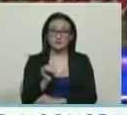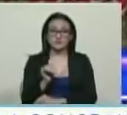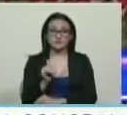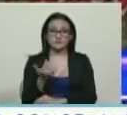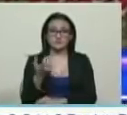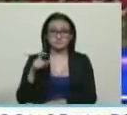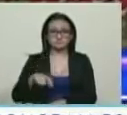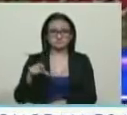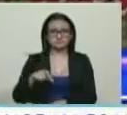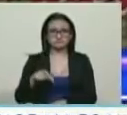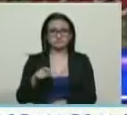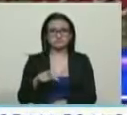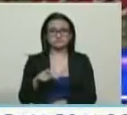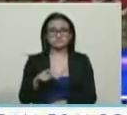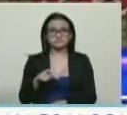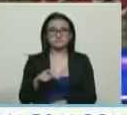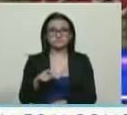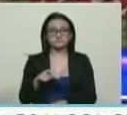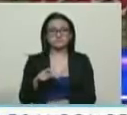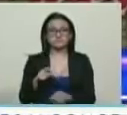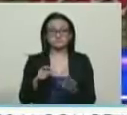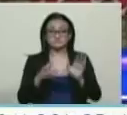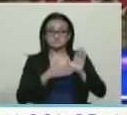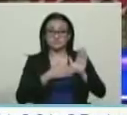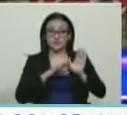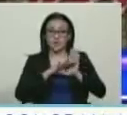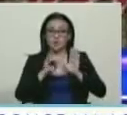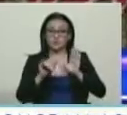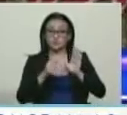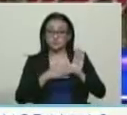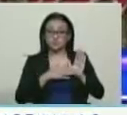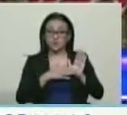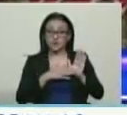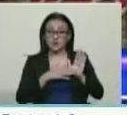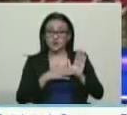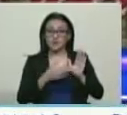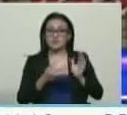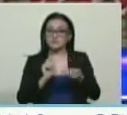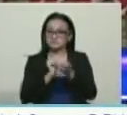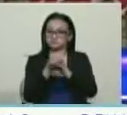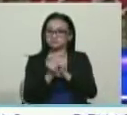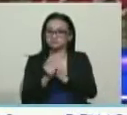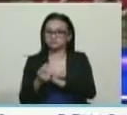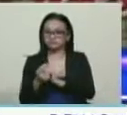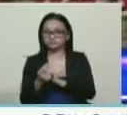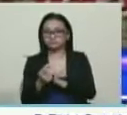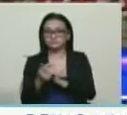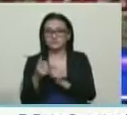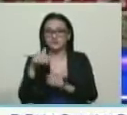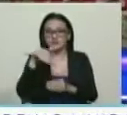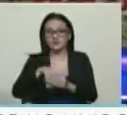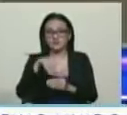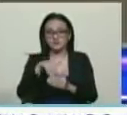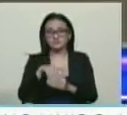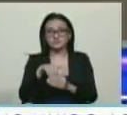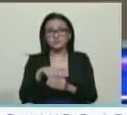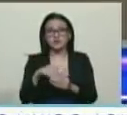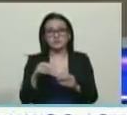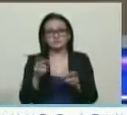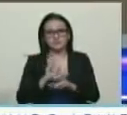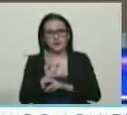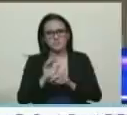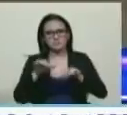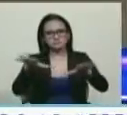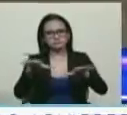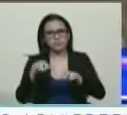la necesidad por mandato constitucional de relegitimar los poderes popular, inmediatamente se convoca al